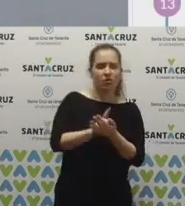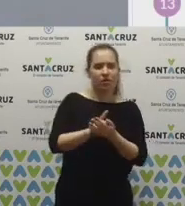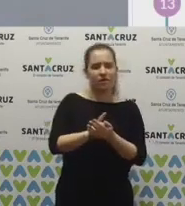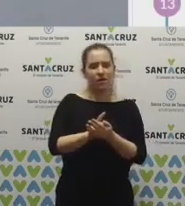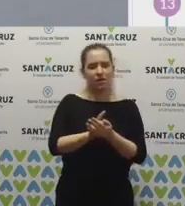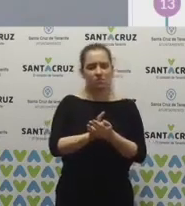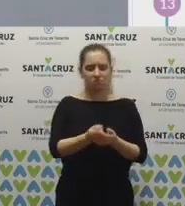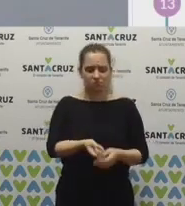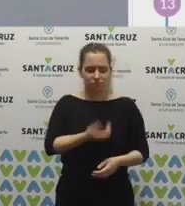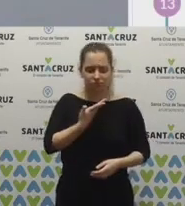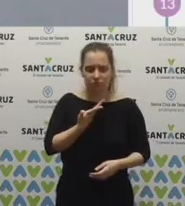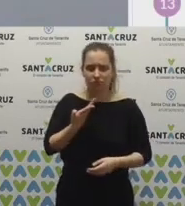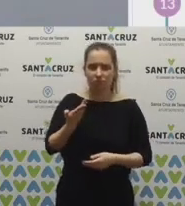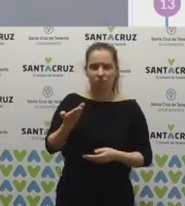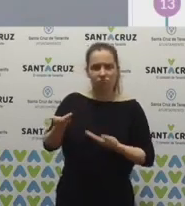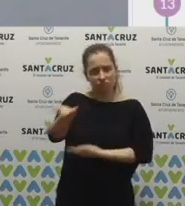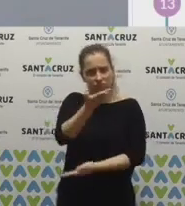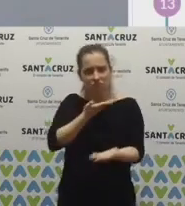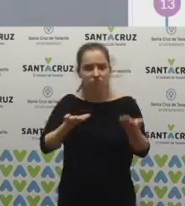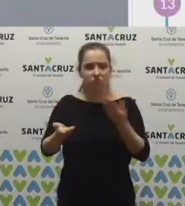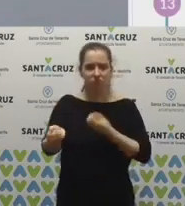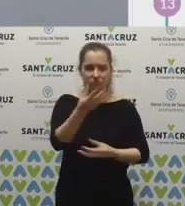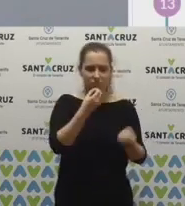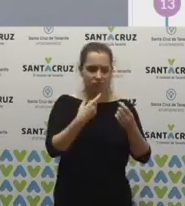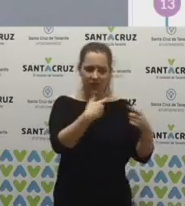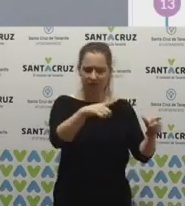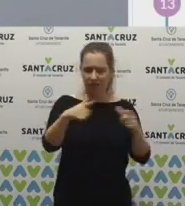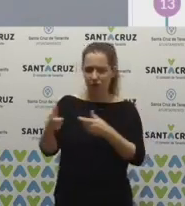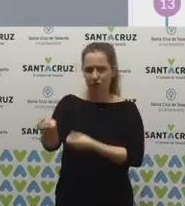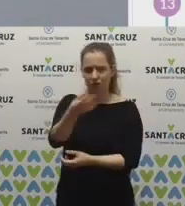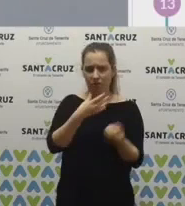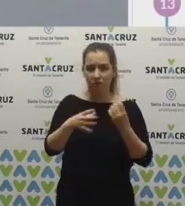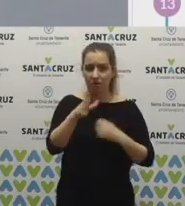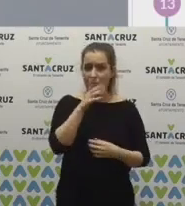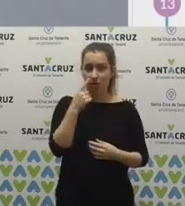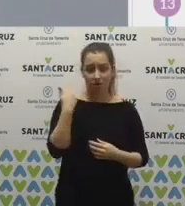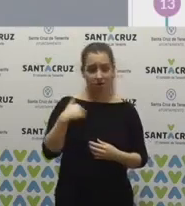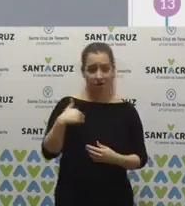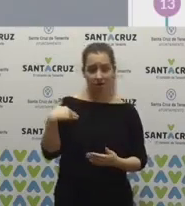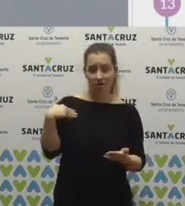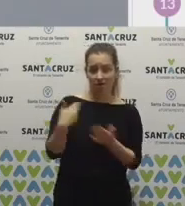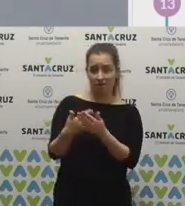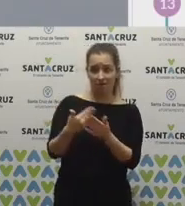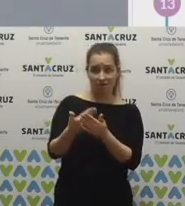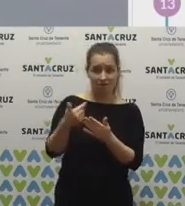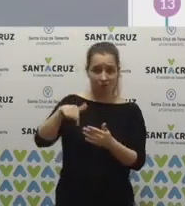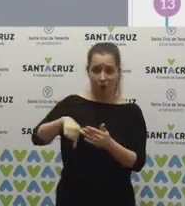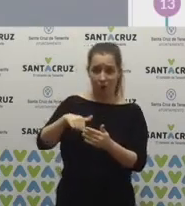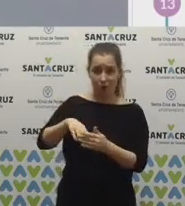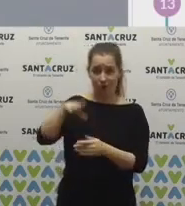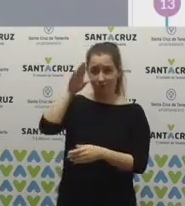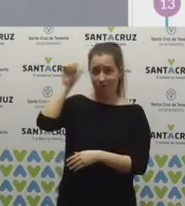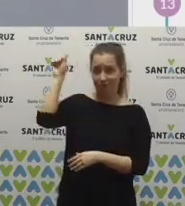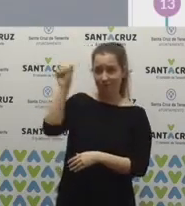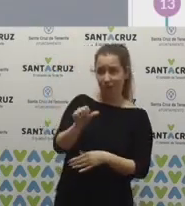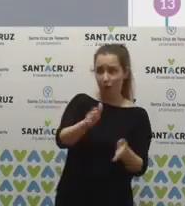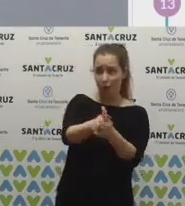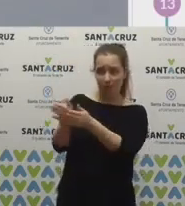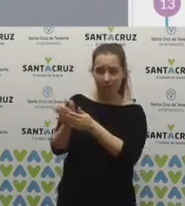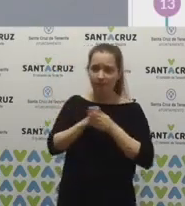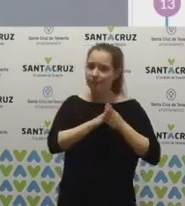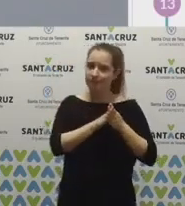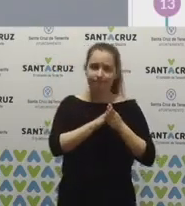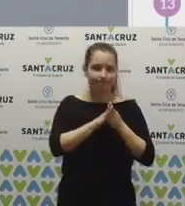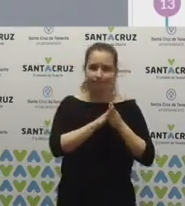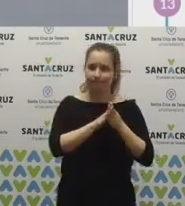ya que lo que sí está quedando demostrado en algunas intervenciones que escuchado atentamente hoy que no cuentan para nada con